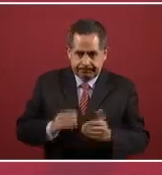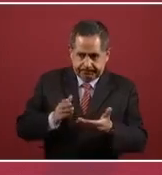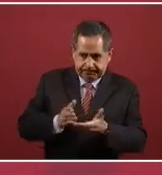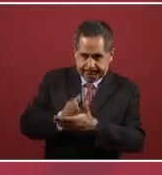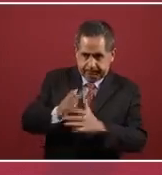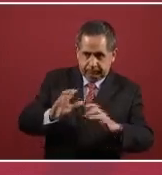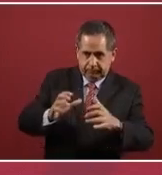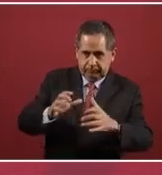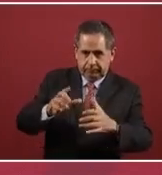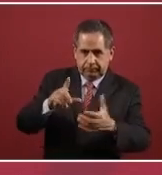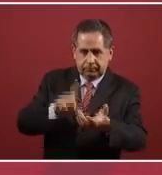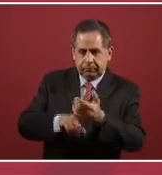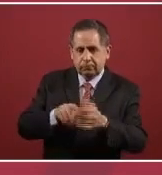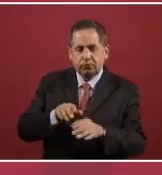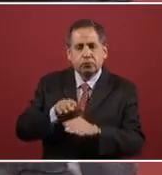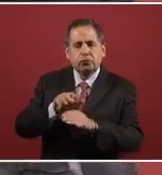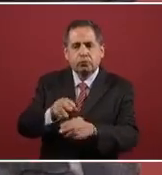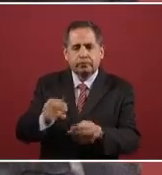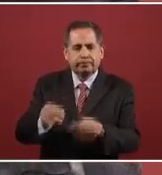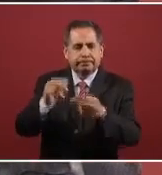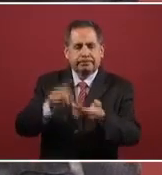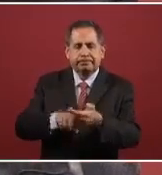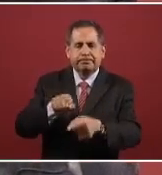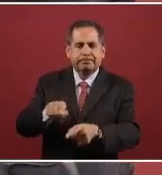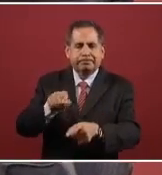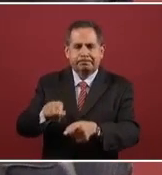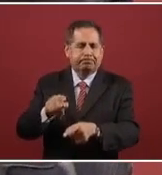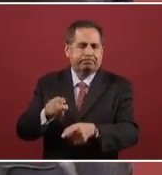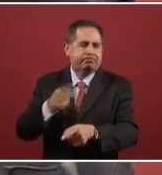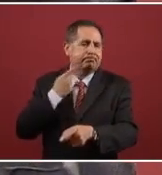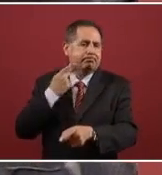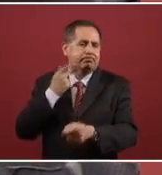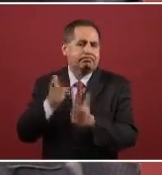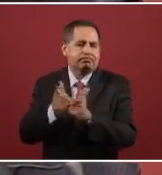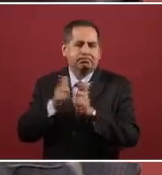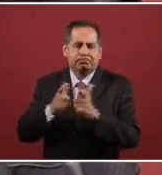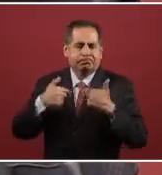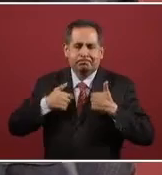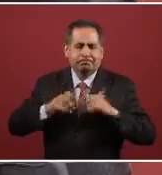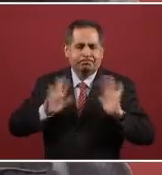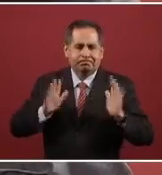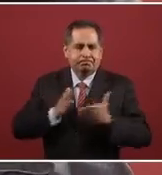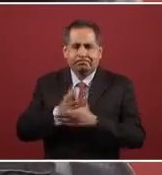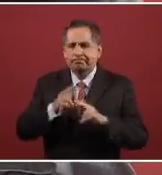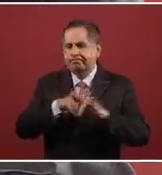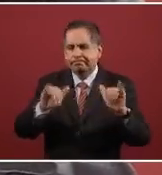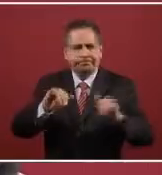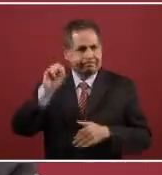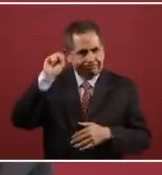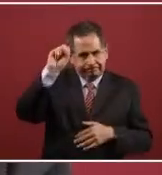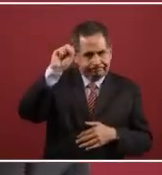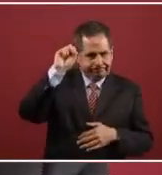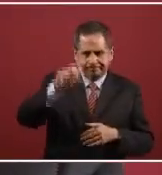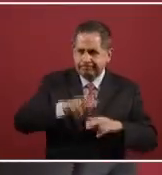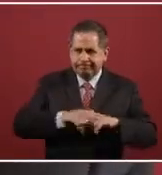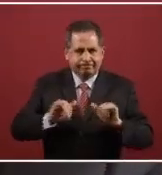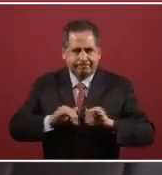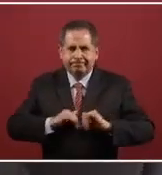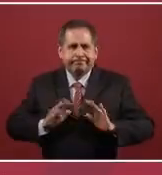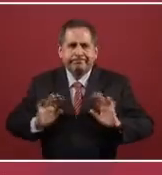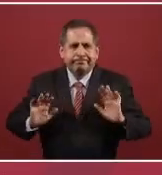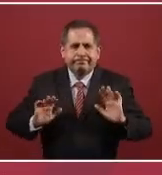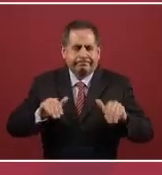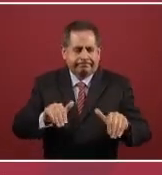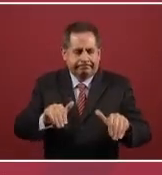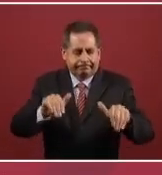intervenir en asuntos de los partidos ni de sindicatos y